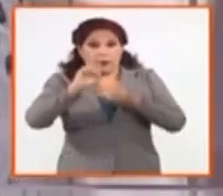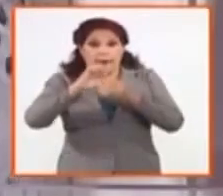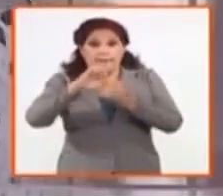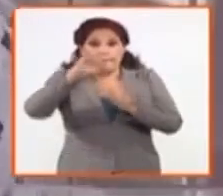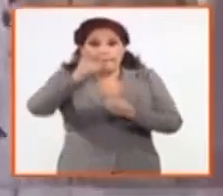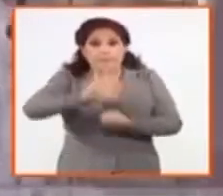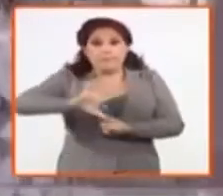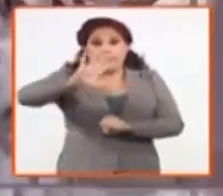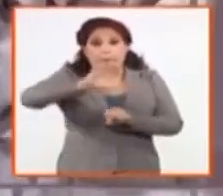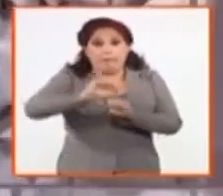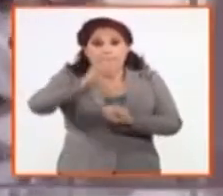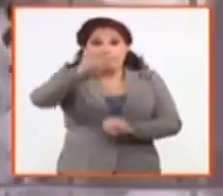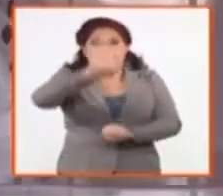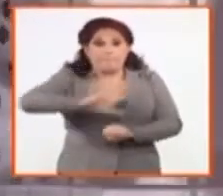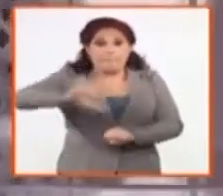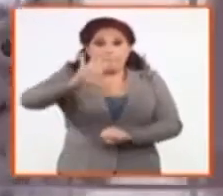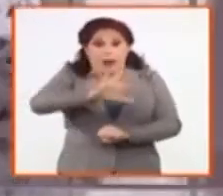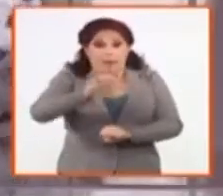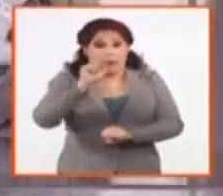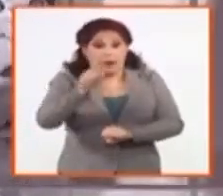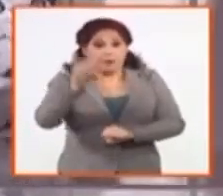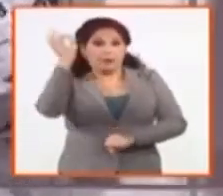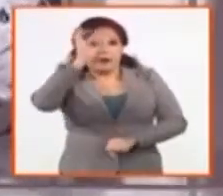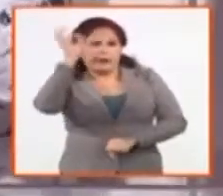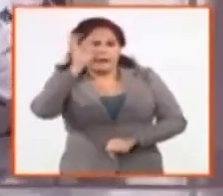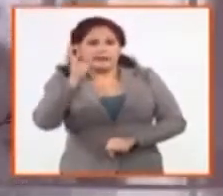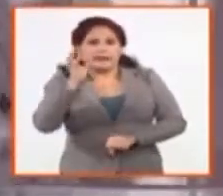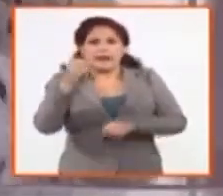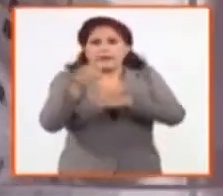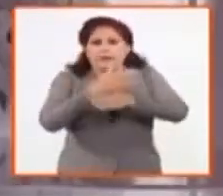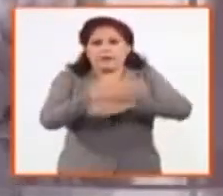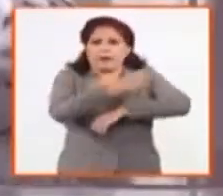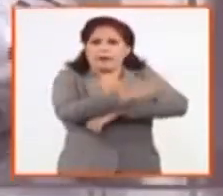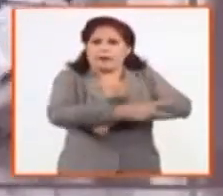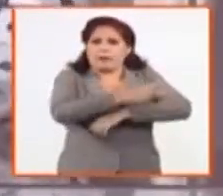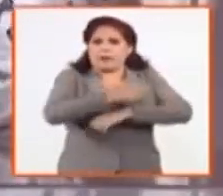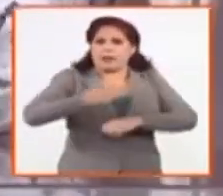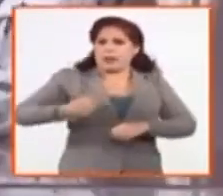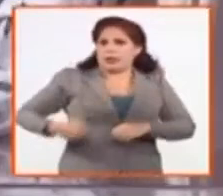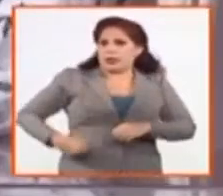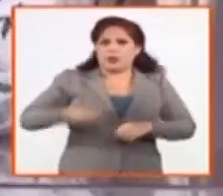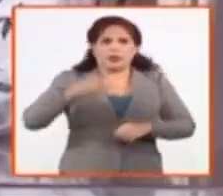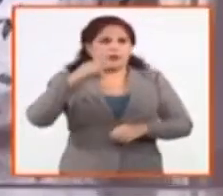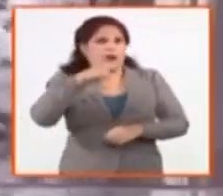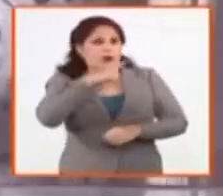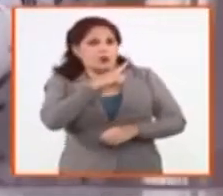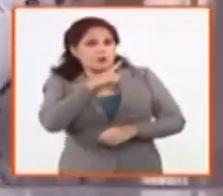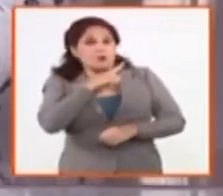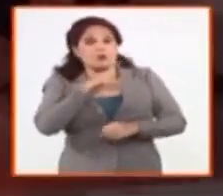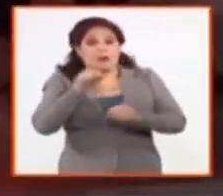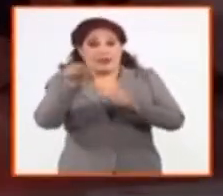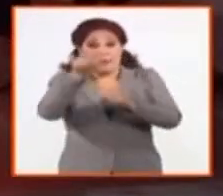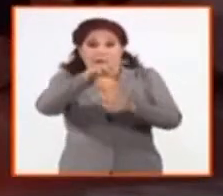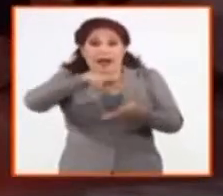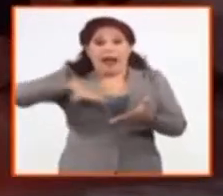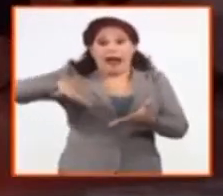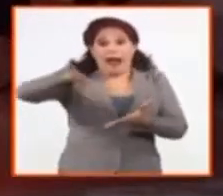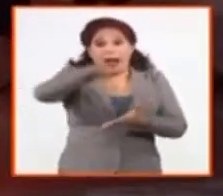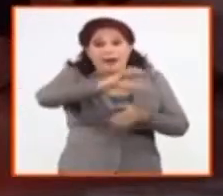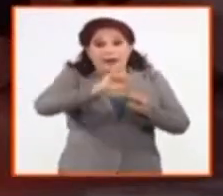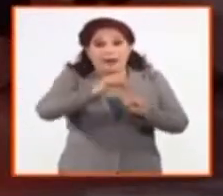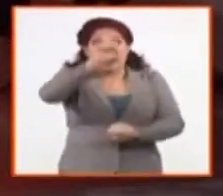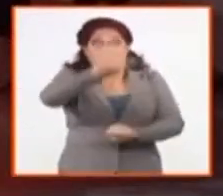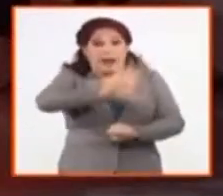en la centroasiática, está Irán, está Pakistán, está China, está Rusia, y es el área euroasiática